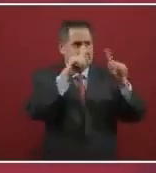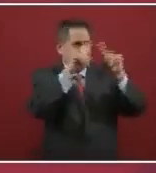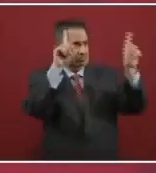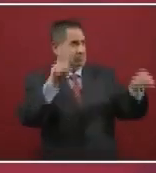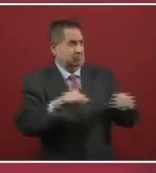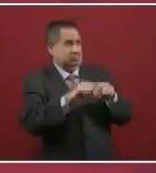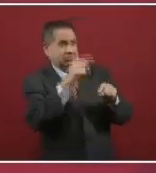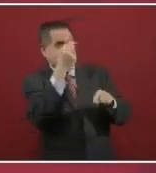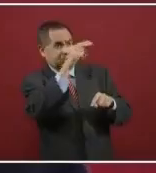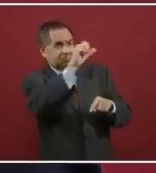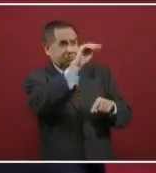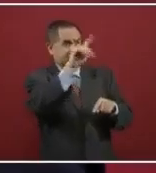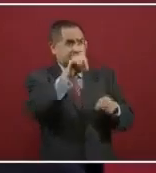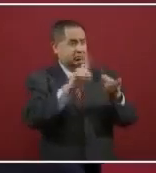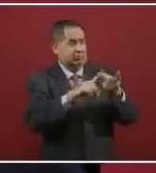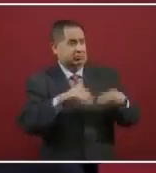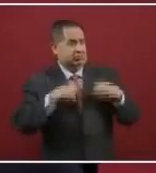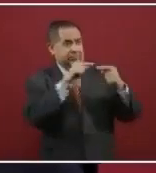con la dirección?